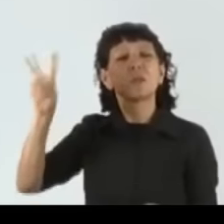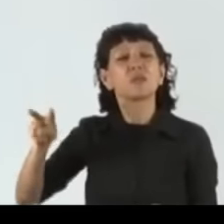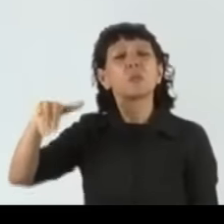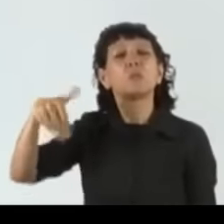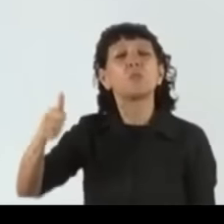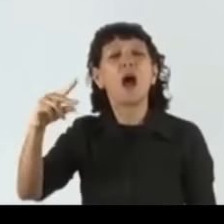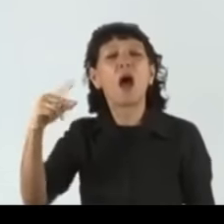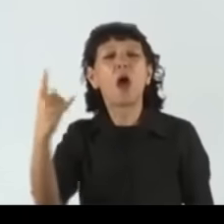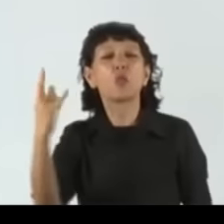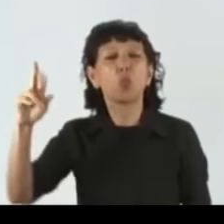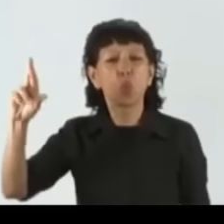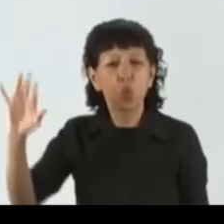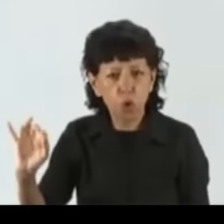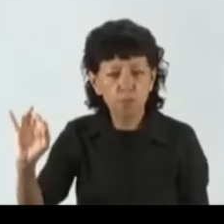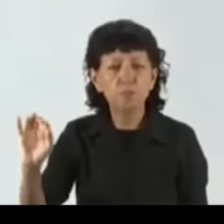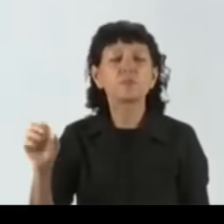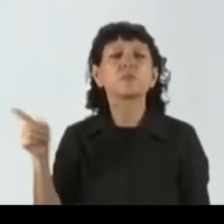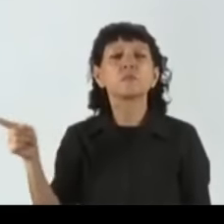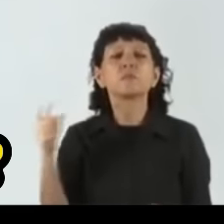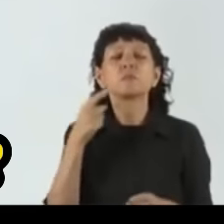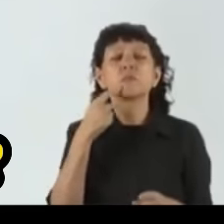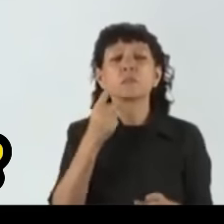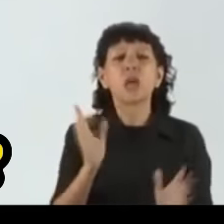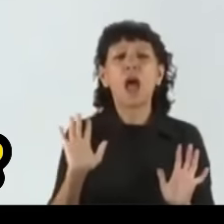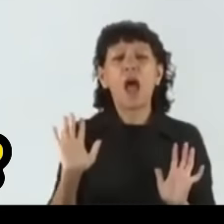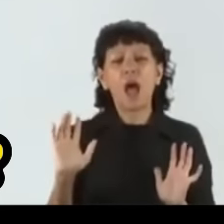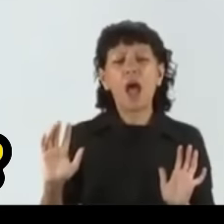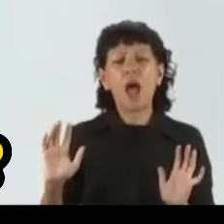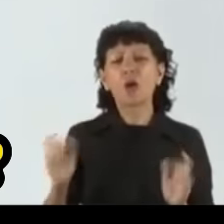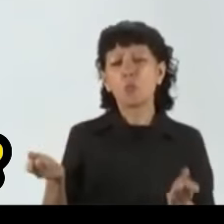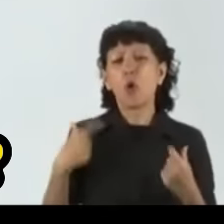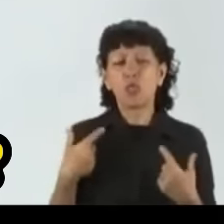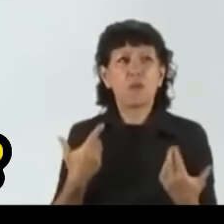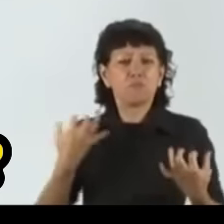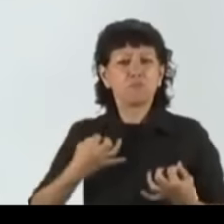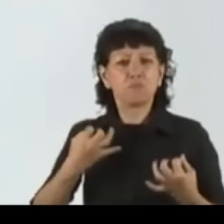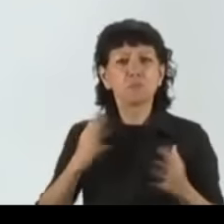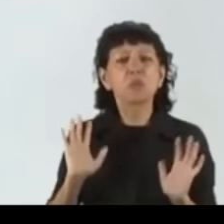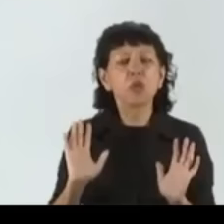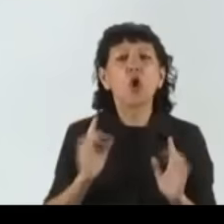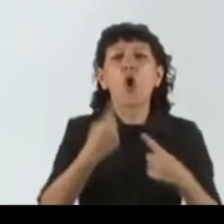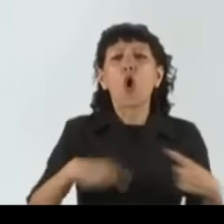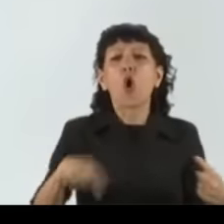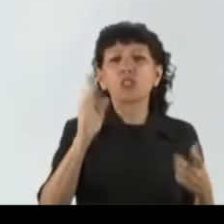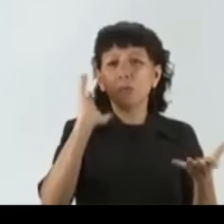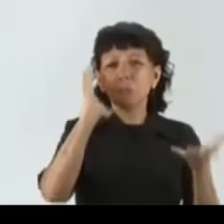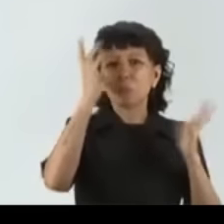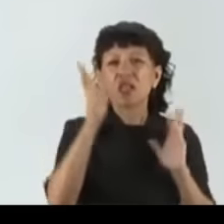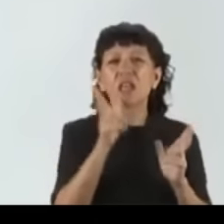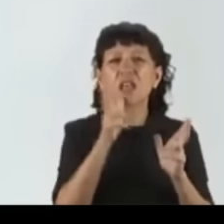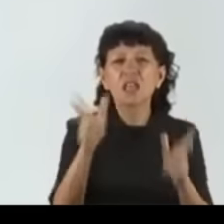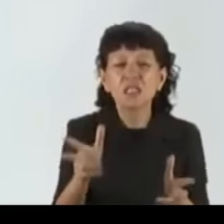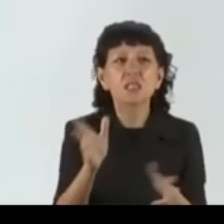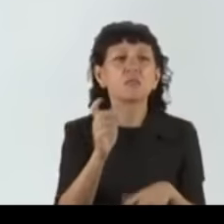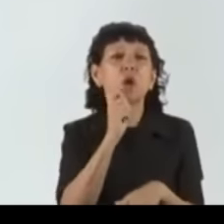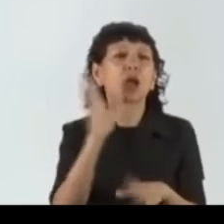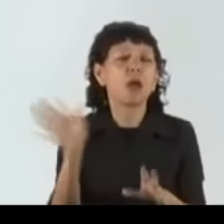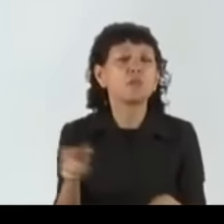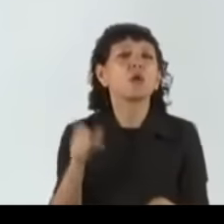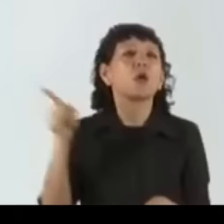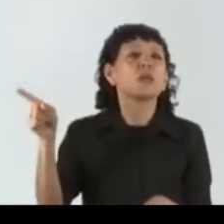como un elogio. Ahora, yo te quería preguntar que muchos de los postulados que él arrojó, ¿no? Que Milei va en contra del Estado de Derecho, los